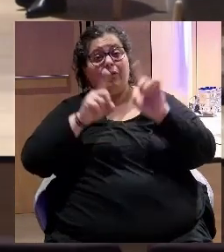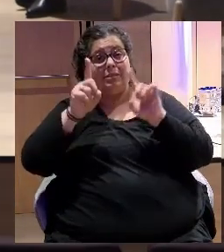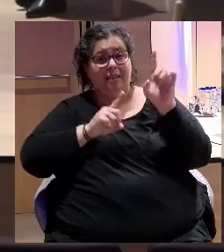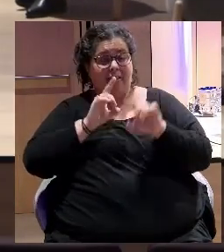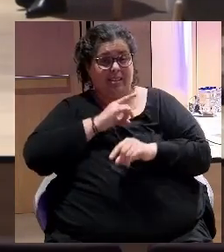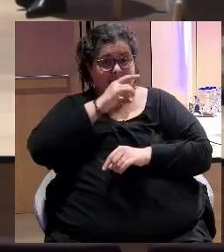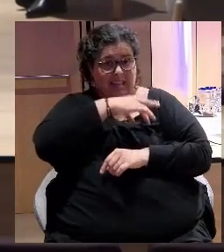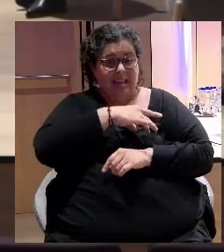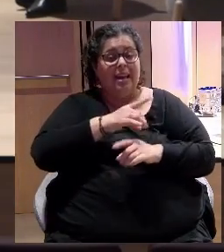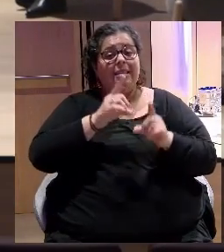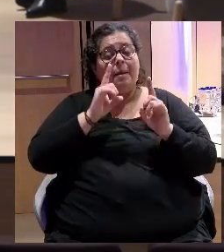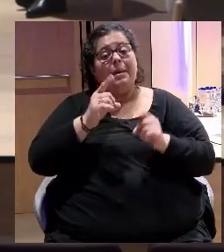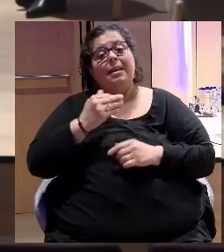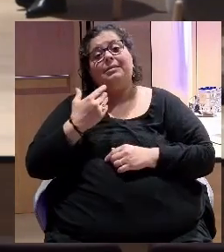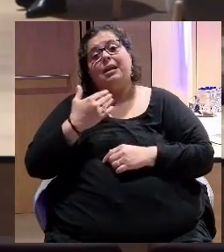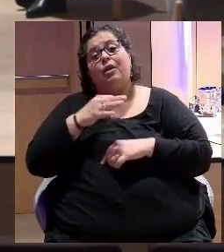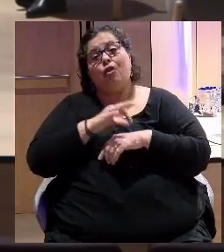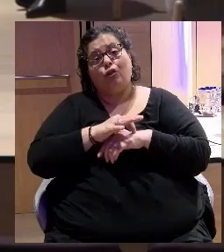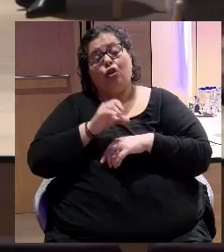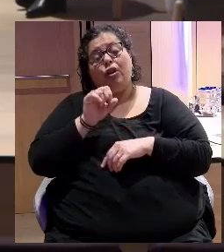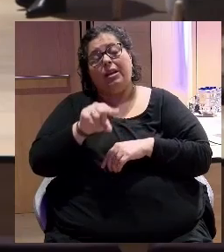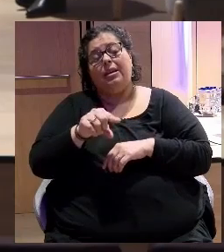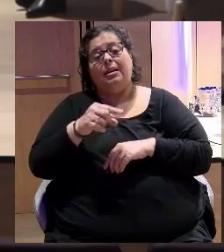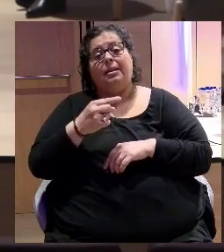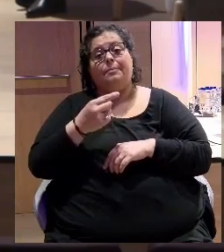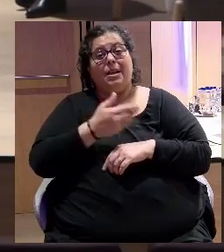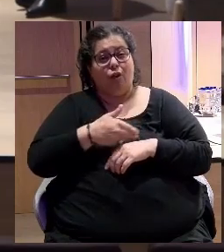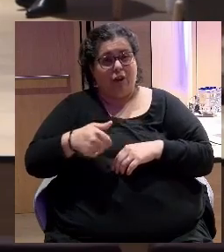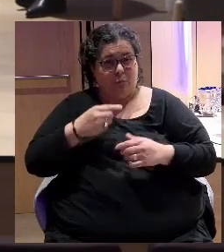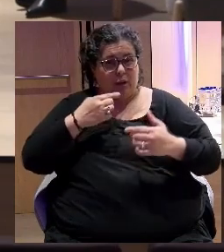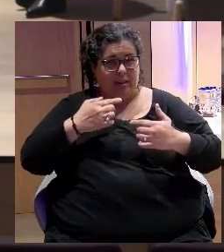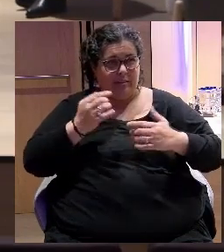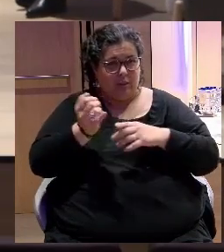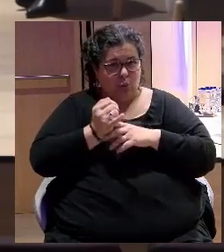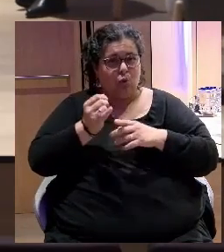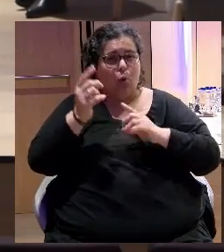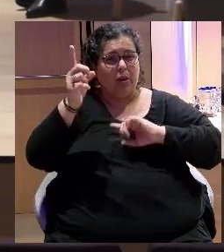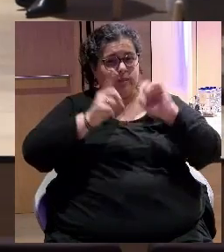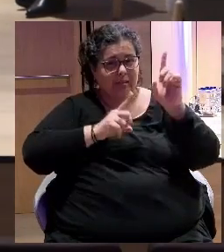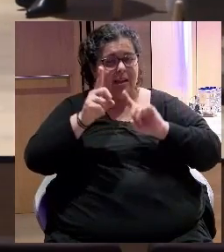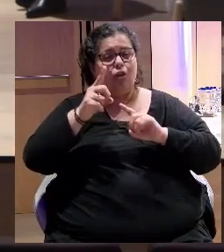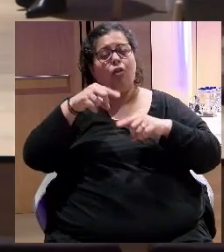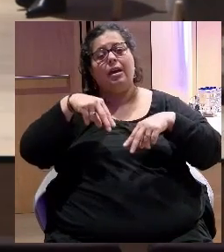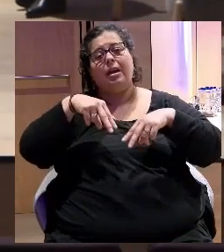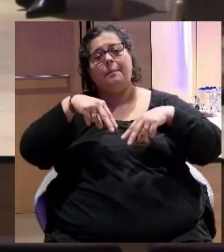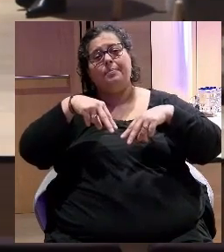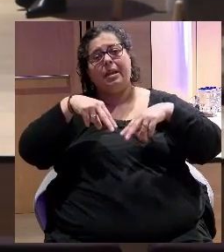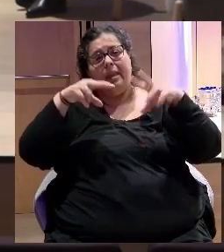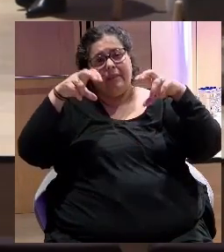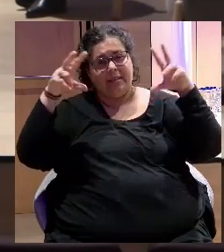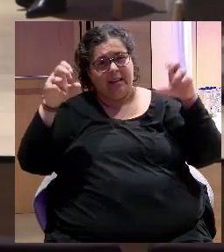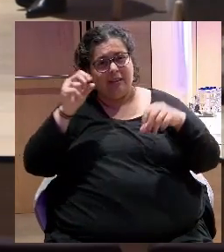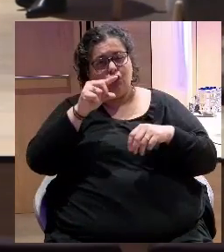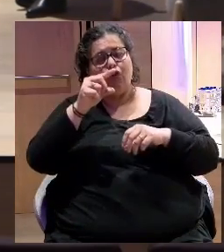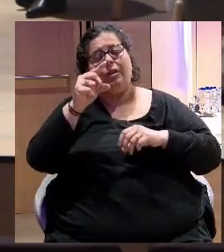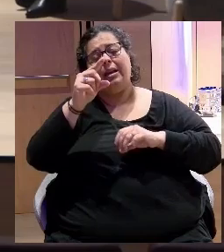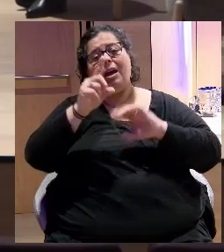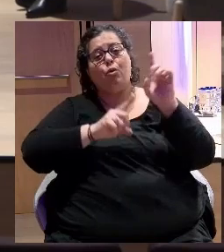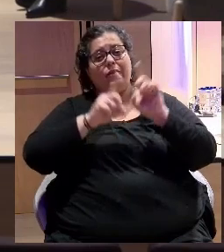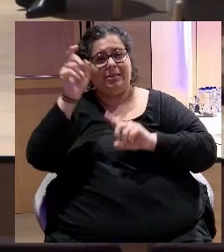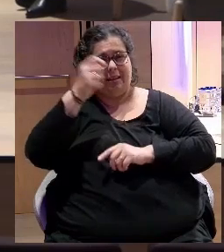doctor en Gobierno y Administración Pública por el Instituto Universitario de Investigación Ortega y Gasset de la Universidad